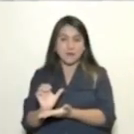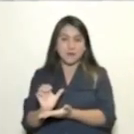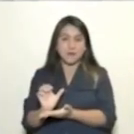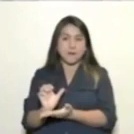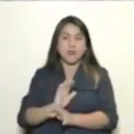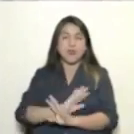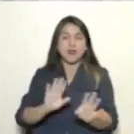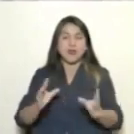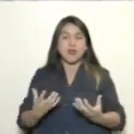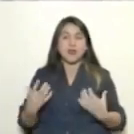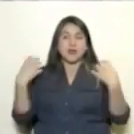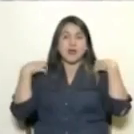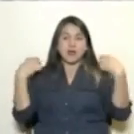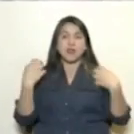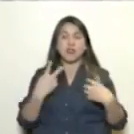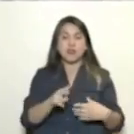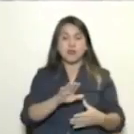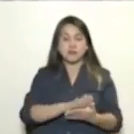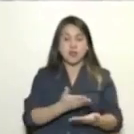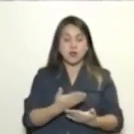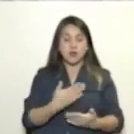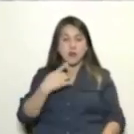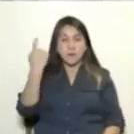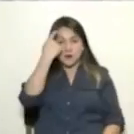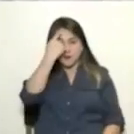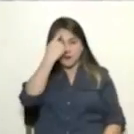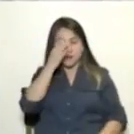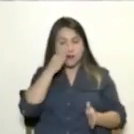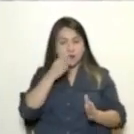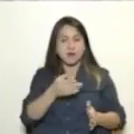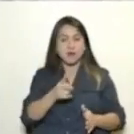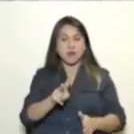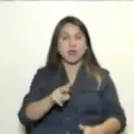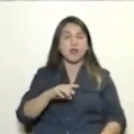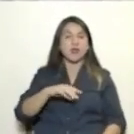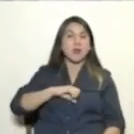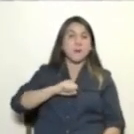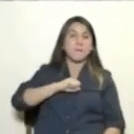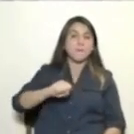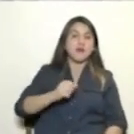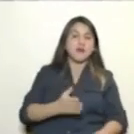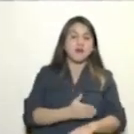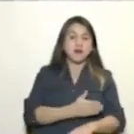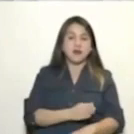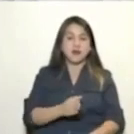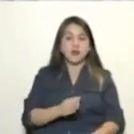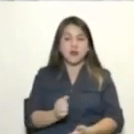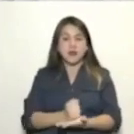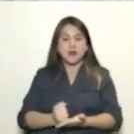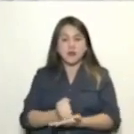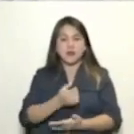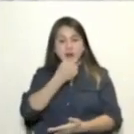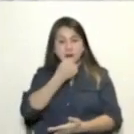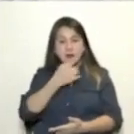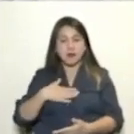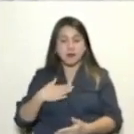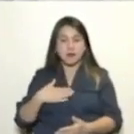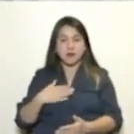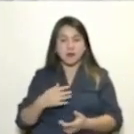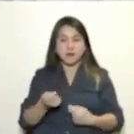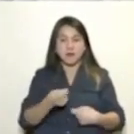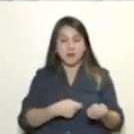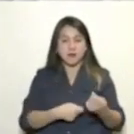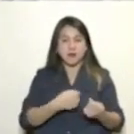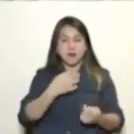Nadie encargado de la salud está preocupado de prevenirla. Las farmacéuticas porque quieren vender sus remedios,